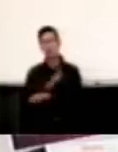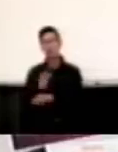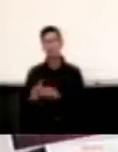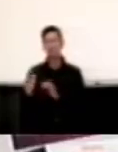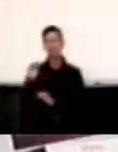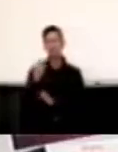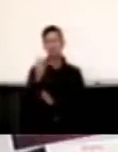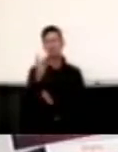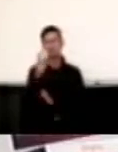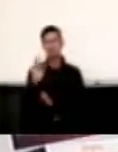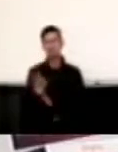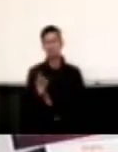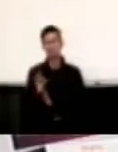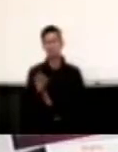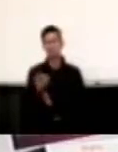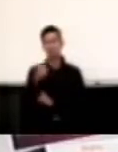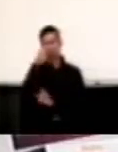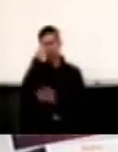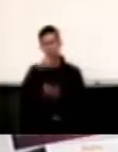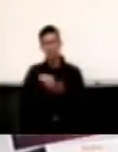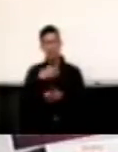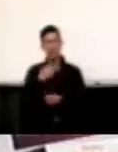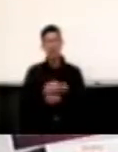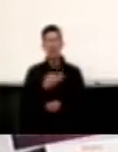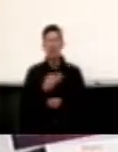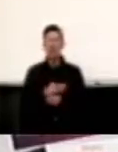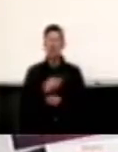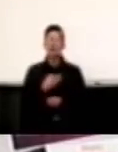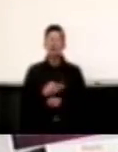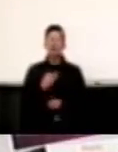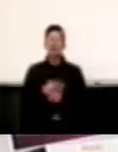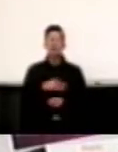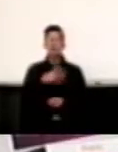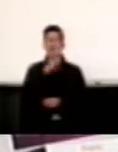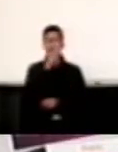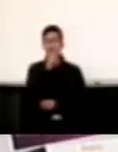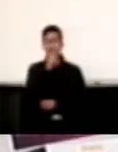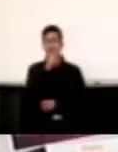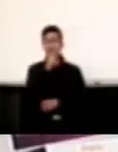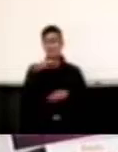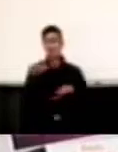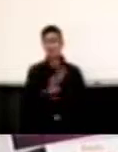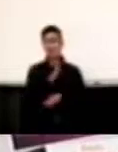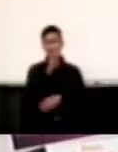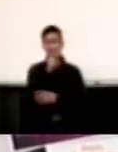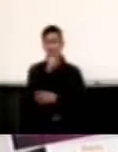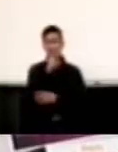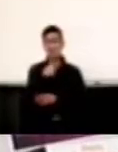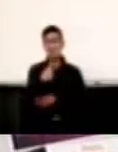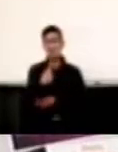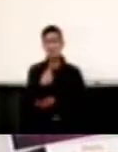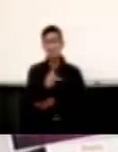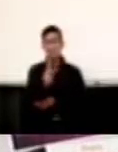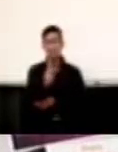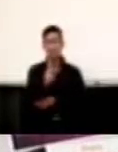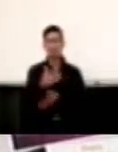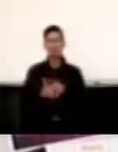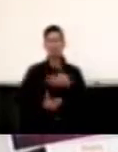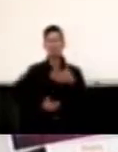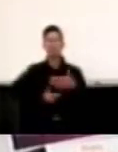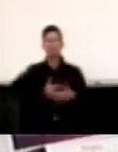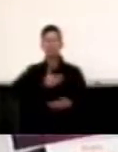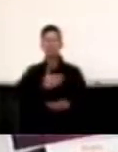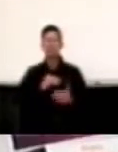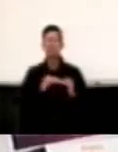Creo yo que en este momento no podemos hacer efectivamente estos cambios radicales, pero una vez que se estabilice el sistema sí tenemos que pensar en